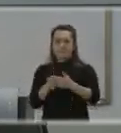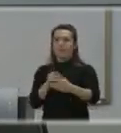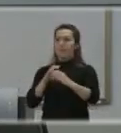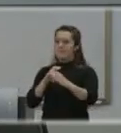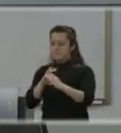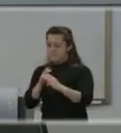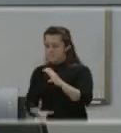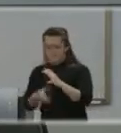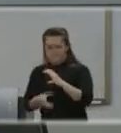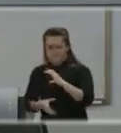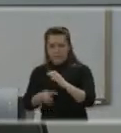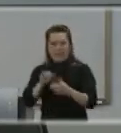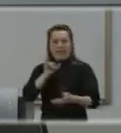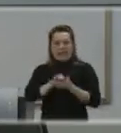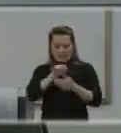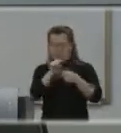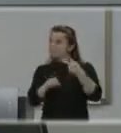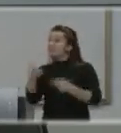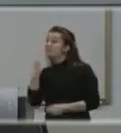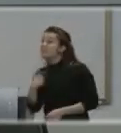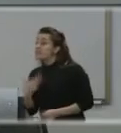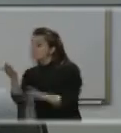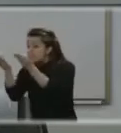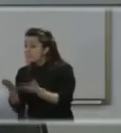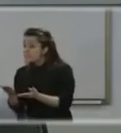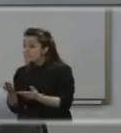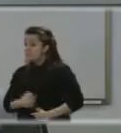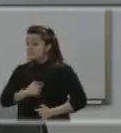comunicacionales, ¿sí? Dime, Gabriel.